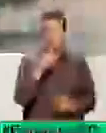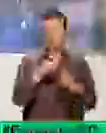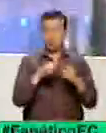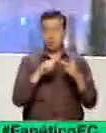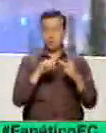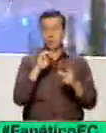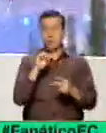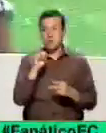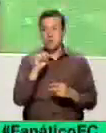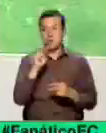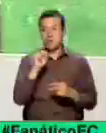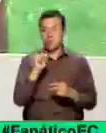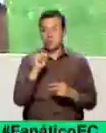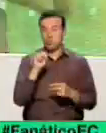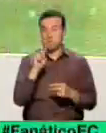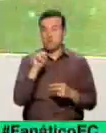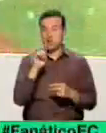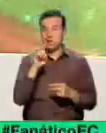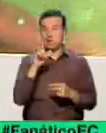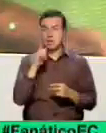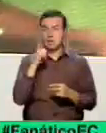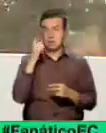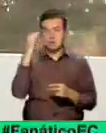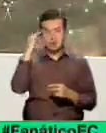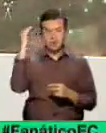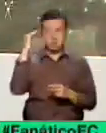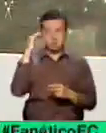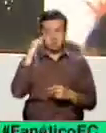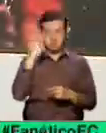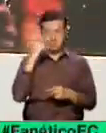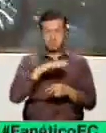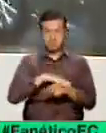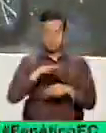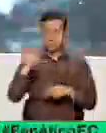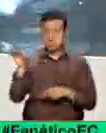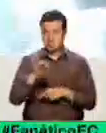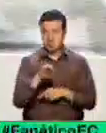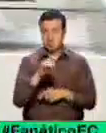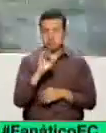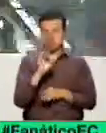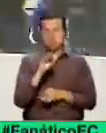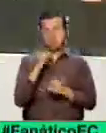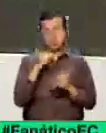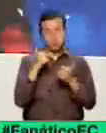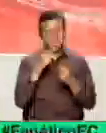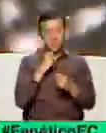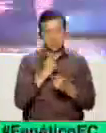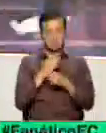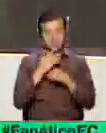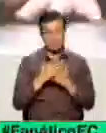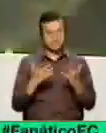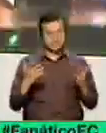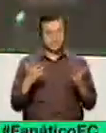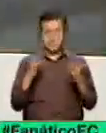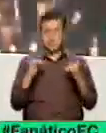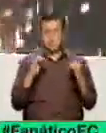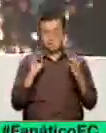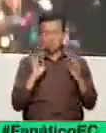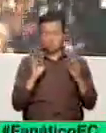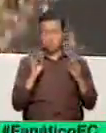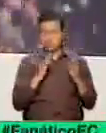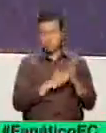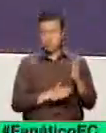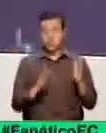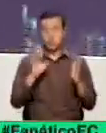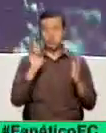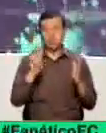Alda, mediocampista del Nacional, una de las sorpresas en la convocatoria, pero vaya que se lo tiene merecido Manu Alda por su buena temporada en